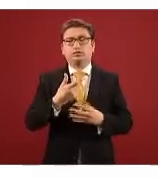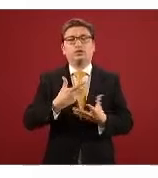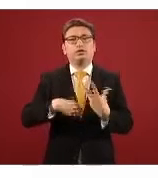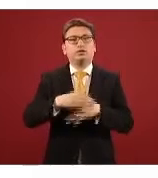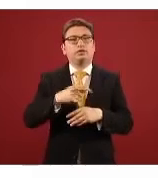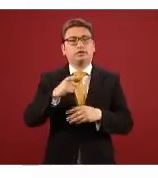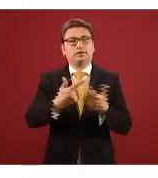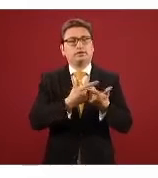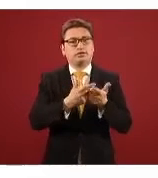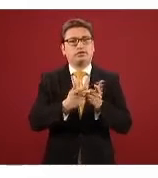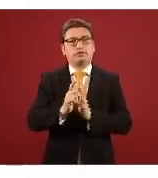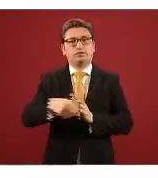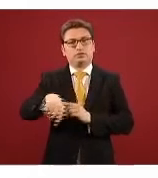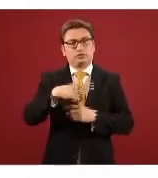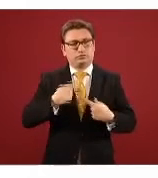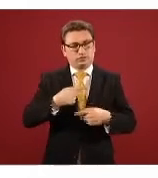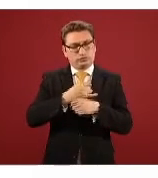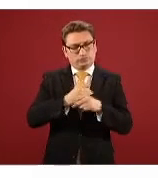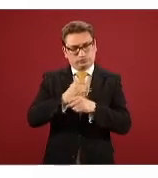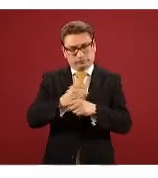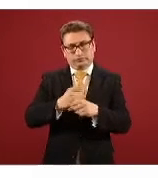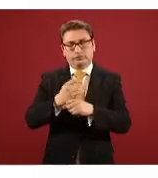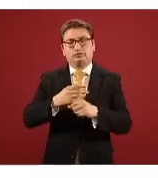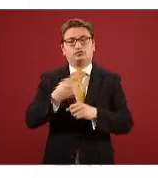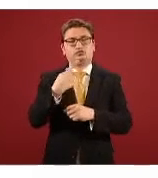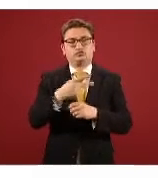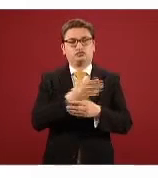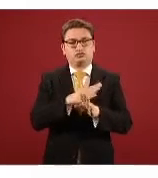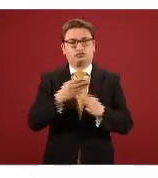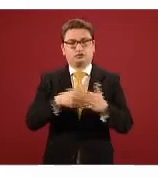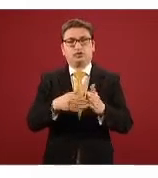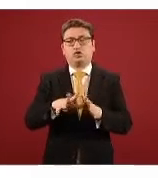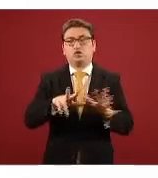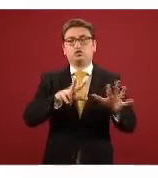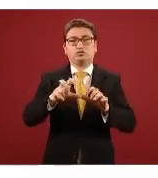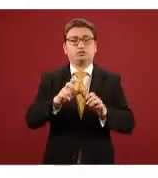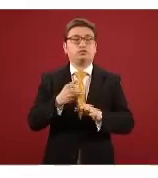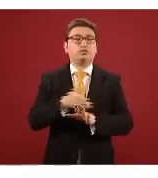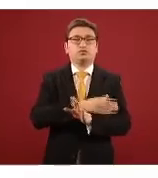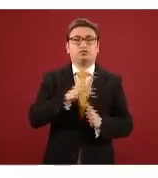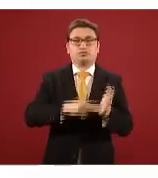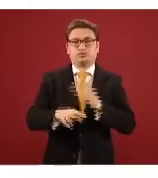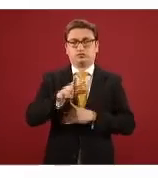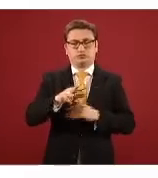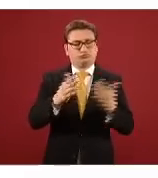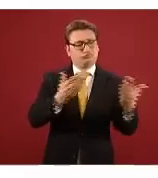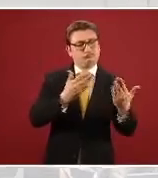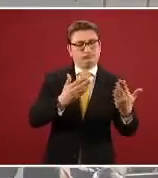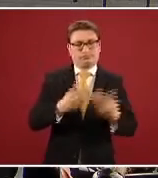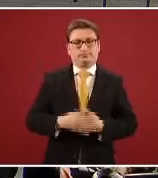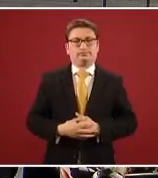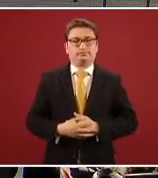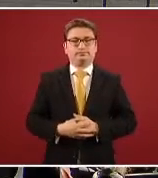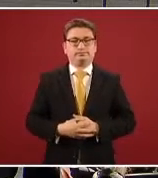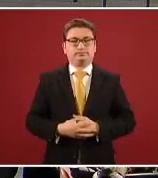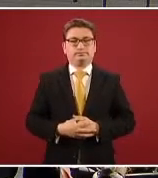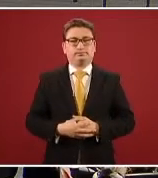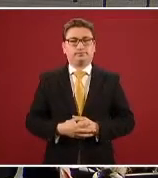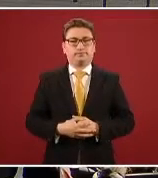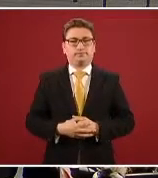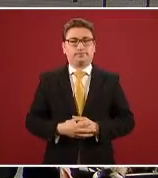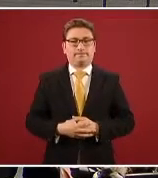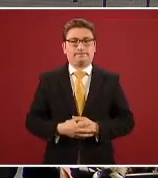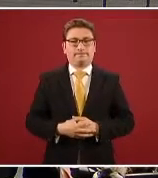con estos sujetos investigados, contra 800 durante el año 2018. Adelante.